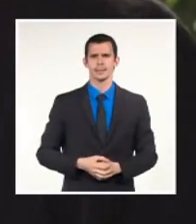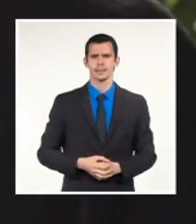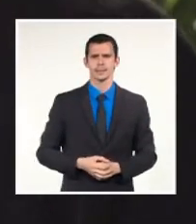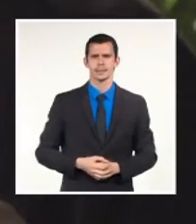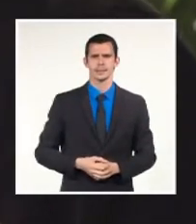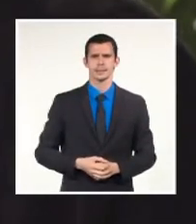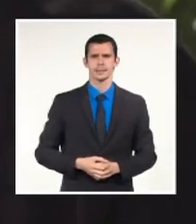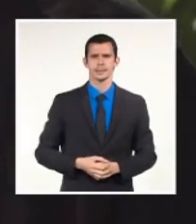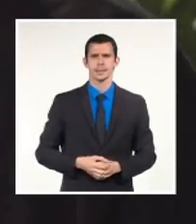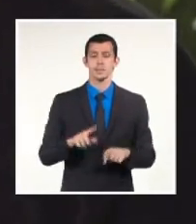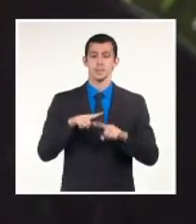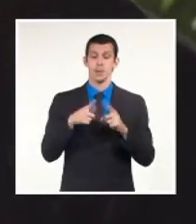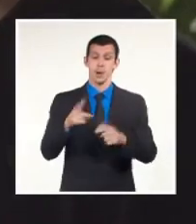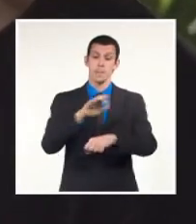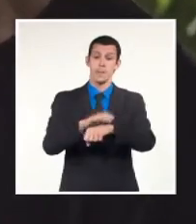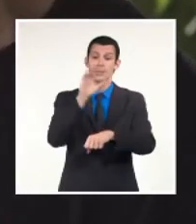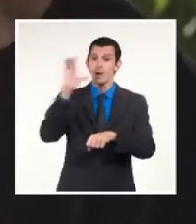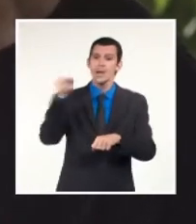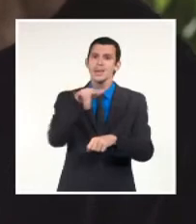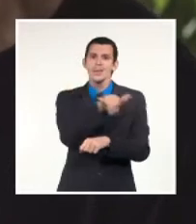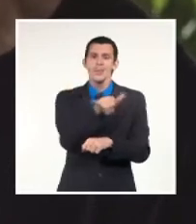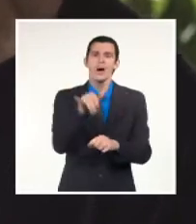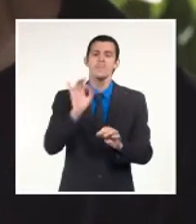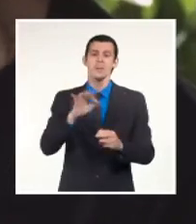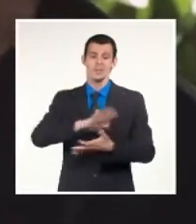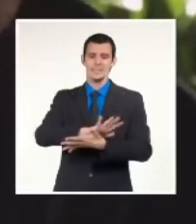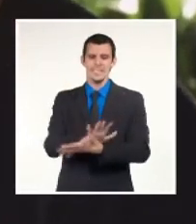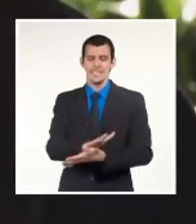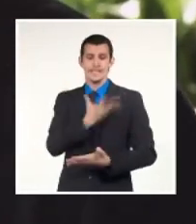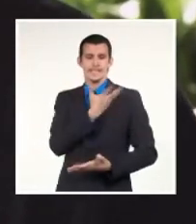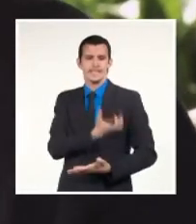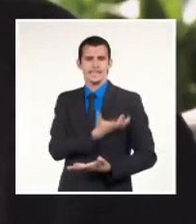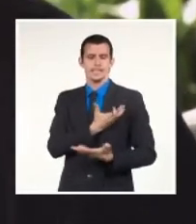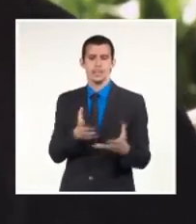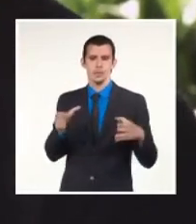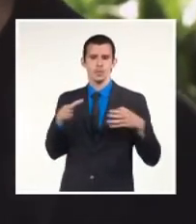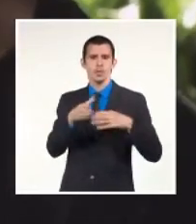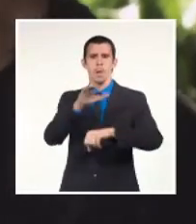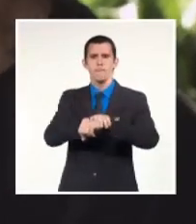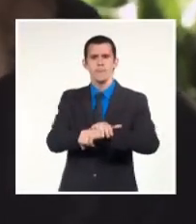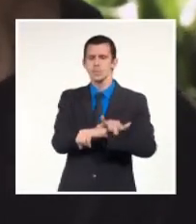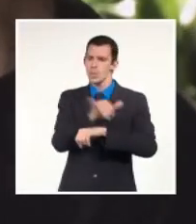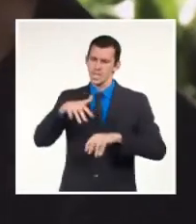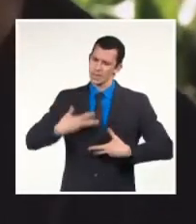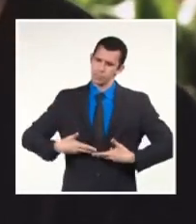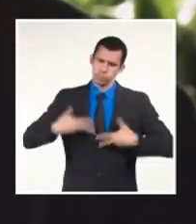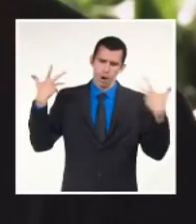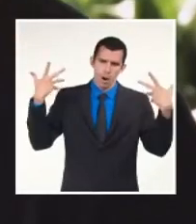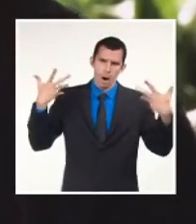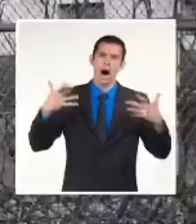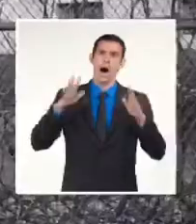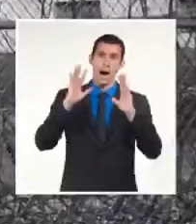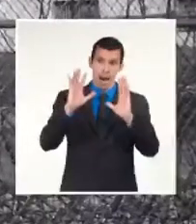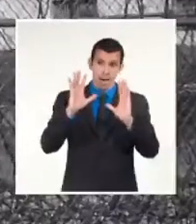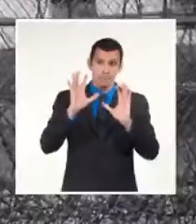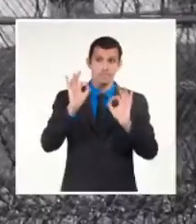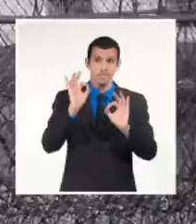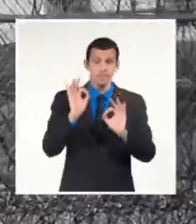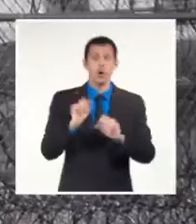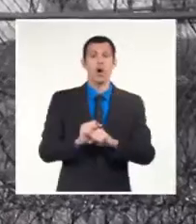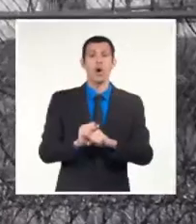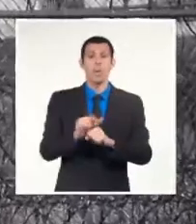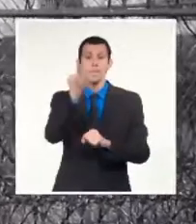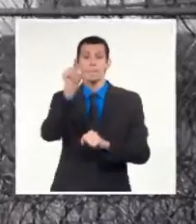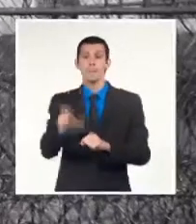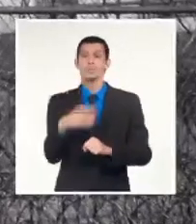Entonces, Rafael, ellos, los carceleros, lo consideran parte de los líderes de la huelga. Me